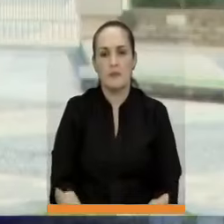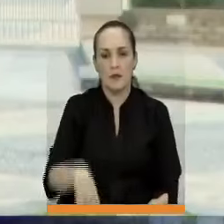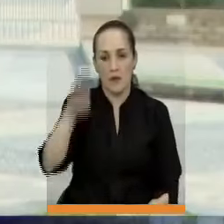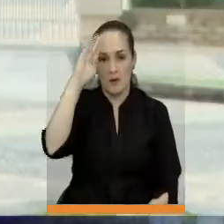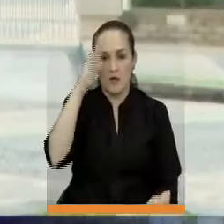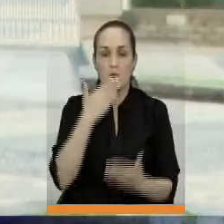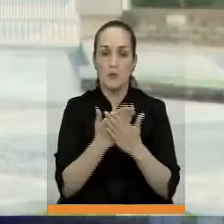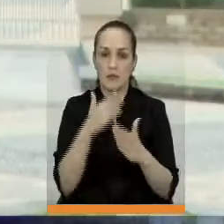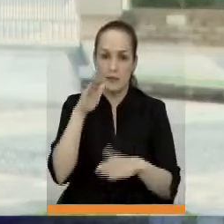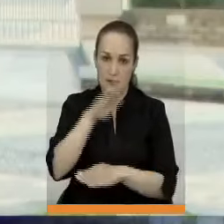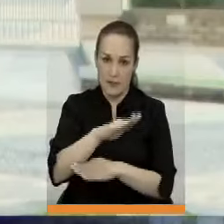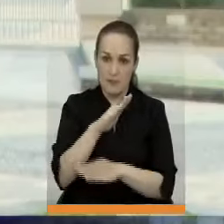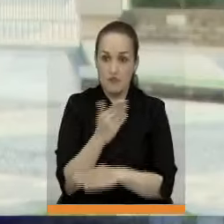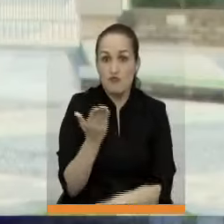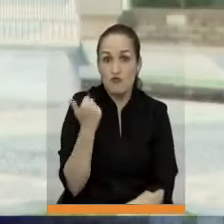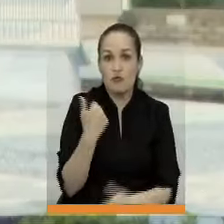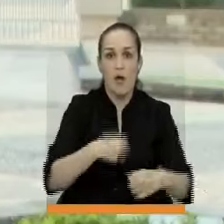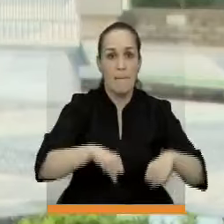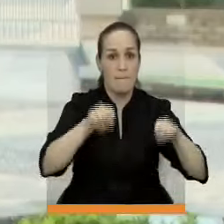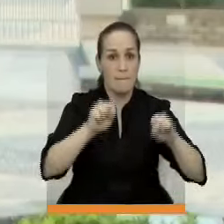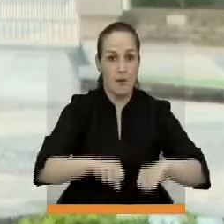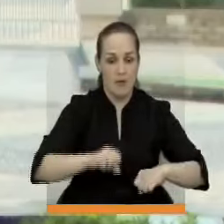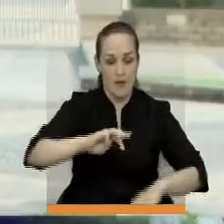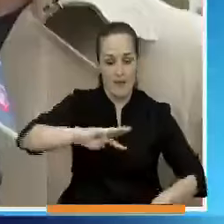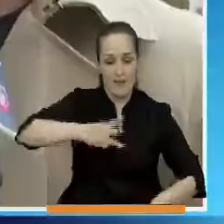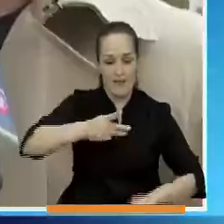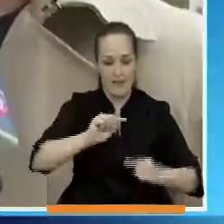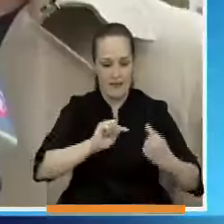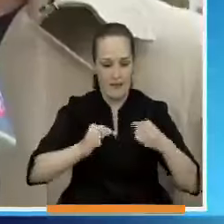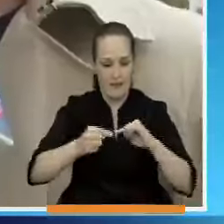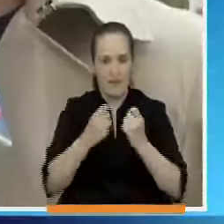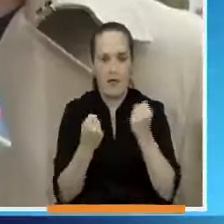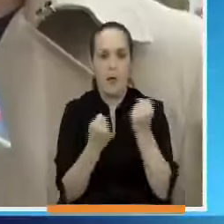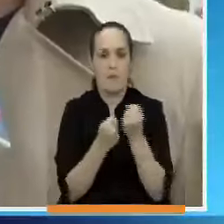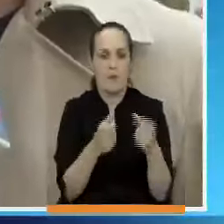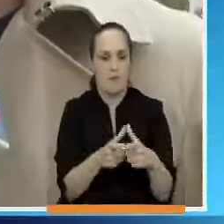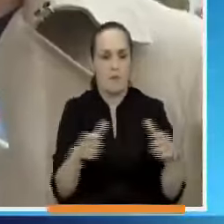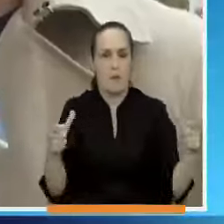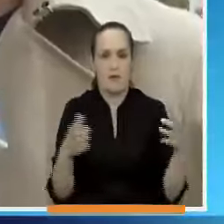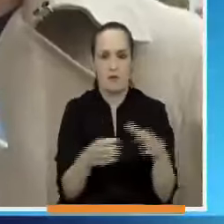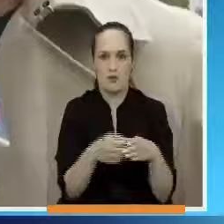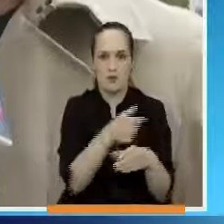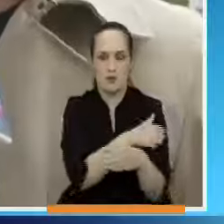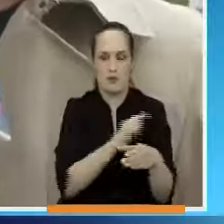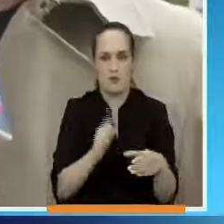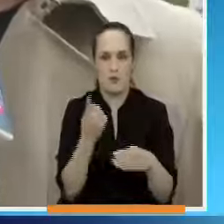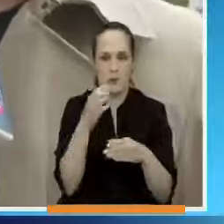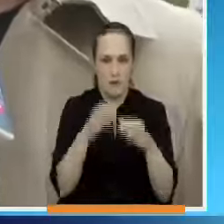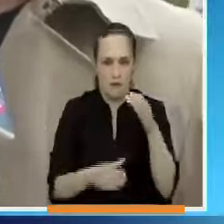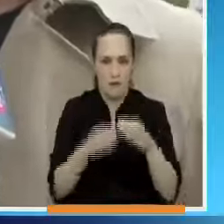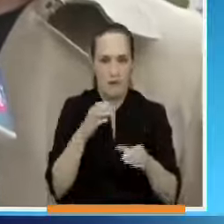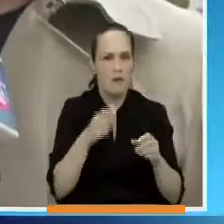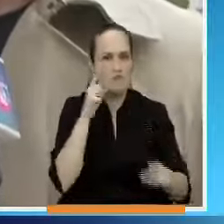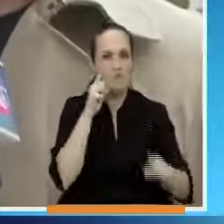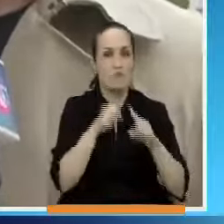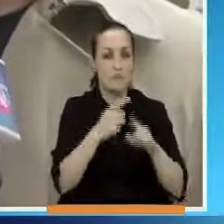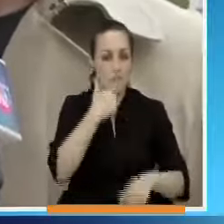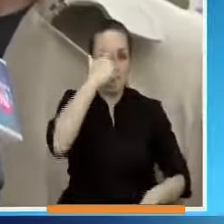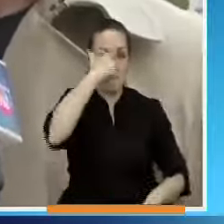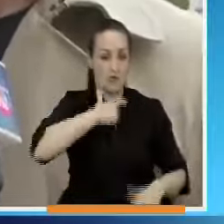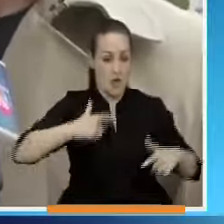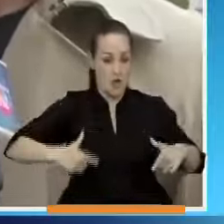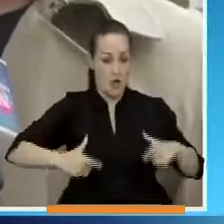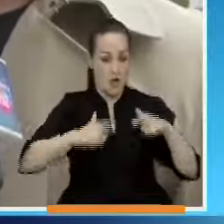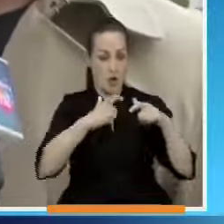Después, esta iniciativa que acaba de ser aprobada en tercer debate con el apoyo de la mayoría de la Comisión Primera de la Cámara permitirá que